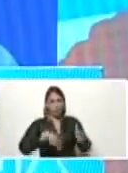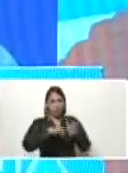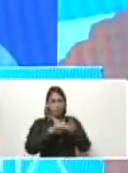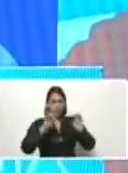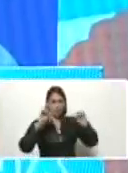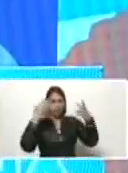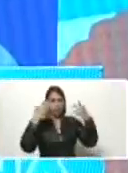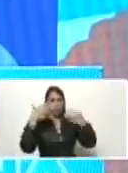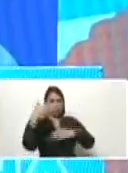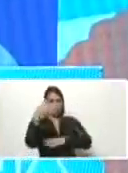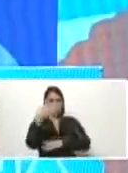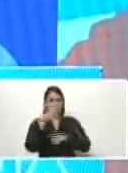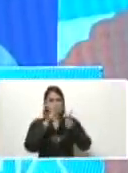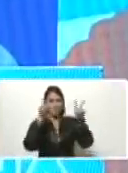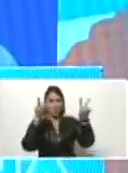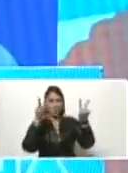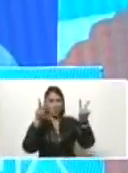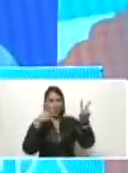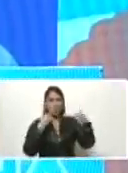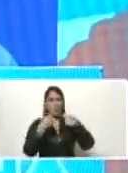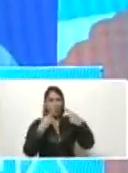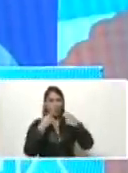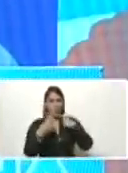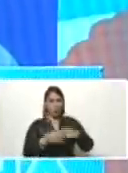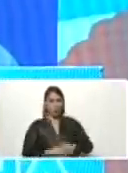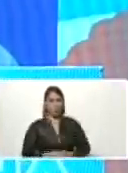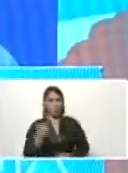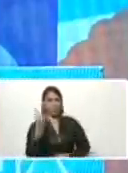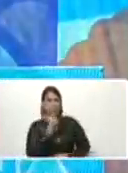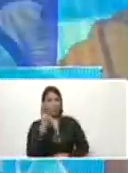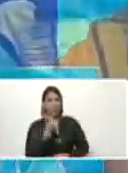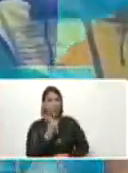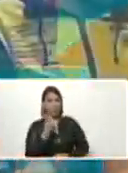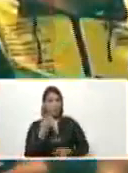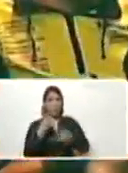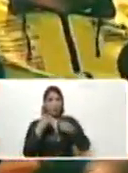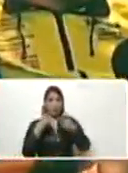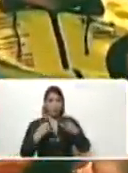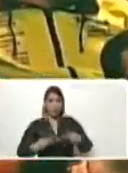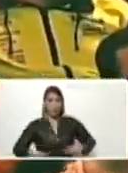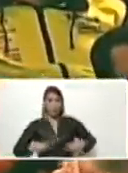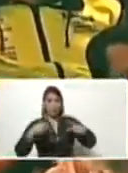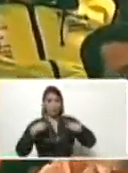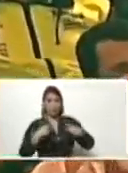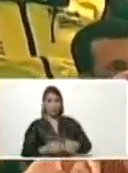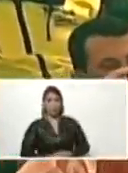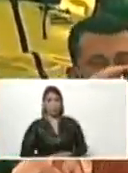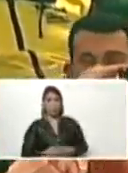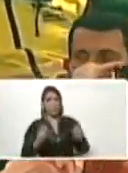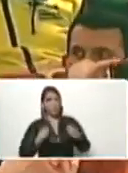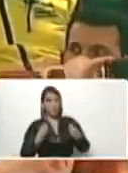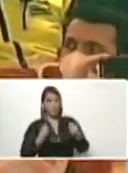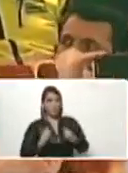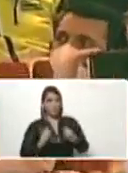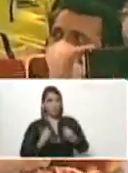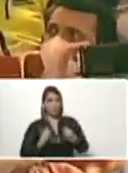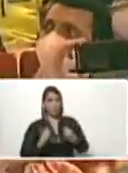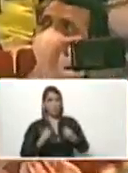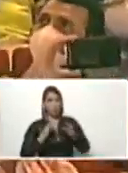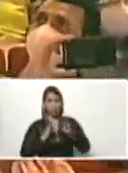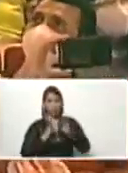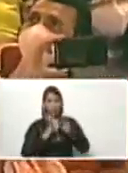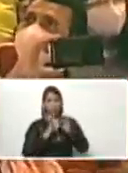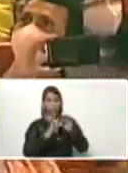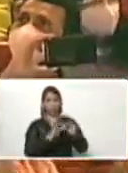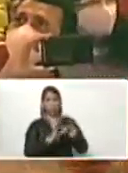Reivindicamos la bandera de paz y el diálogo como único instrumento de la humanidad para vivir fraternamente